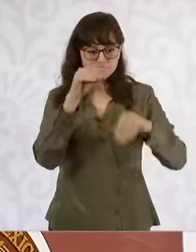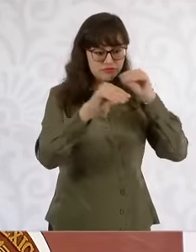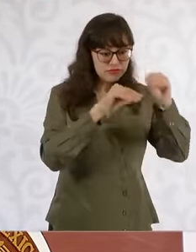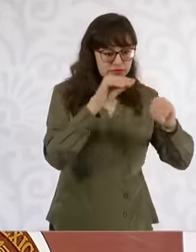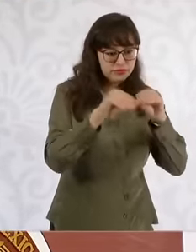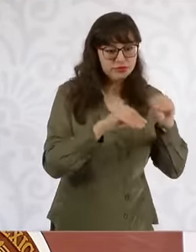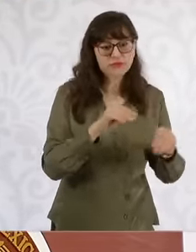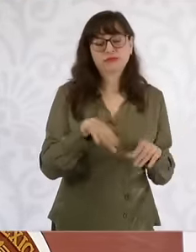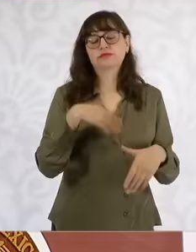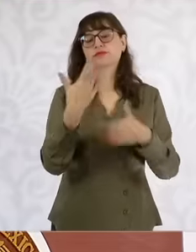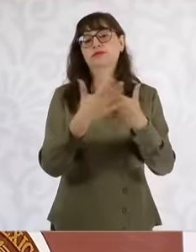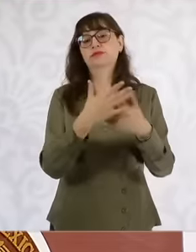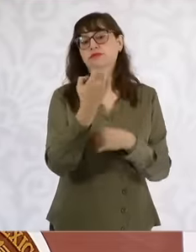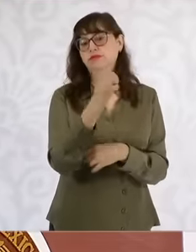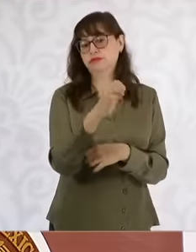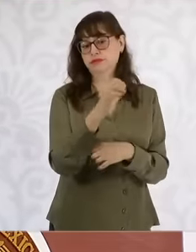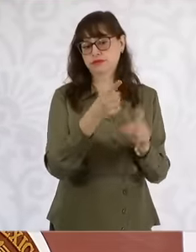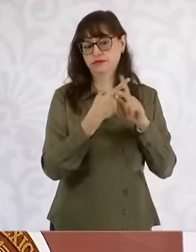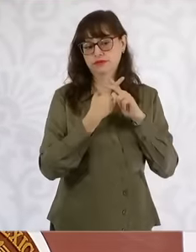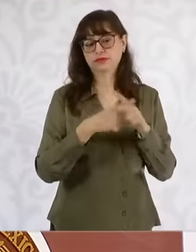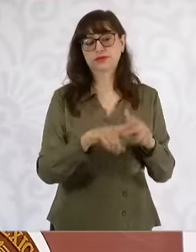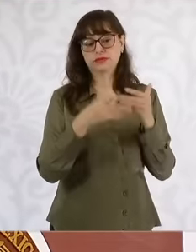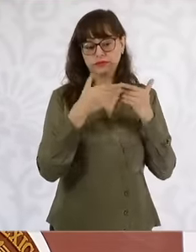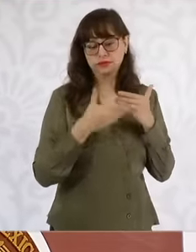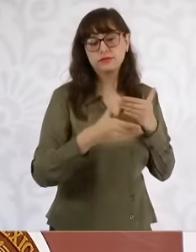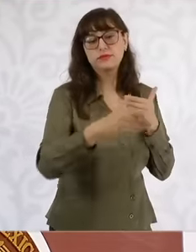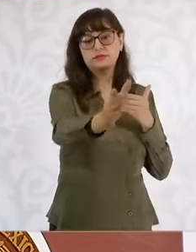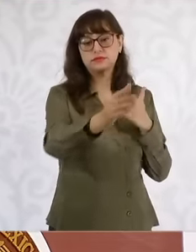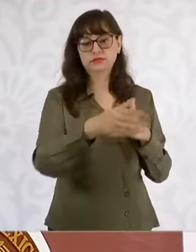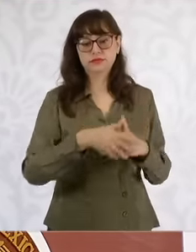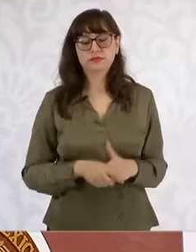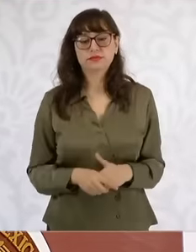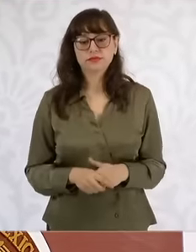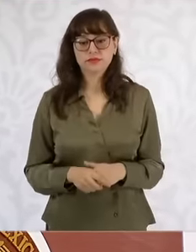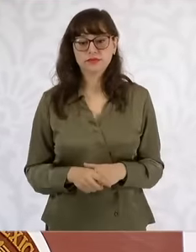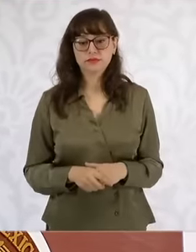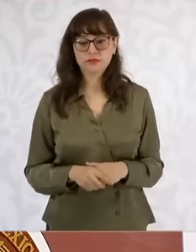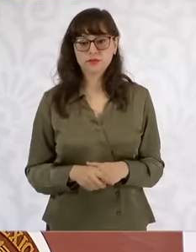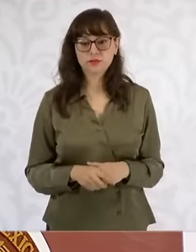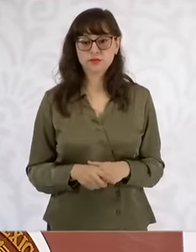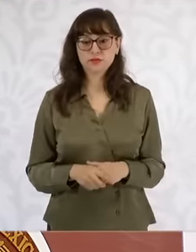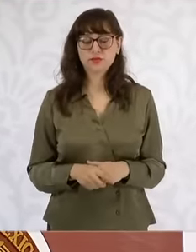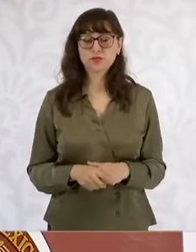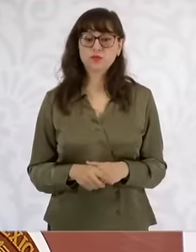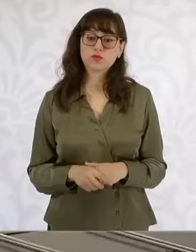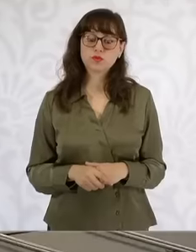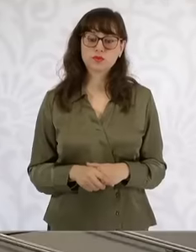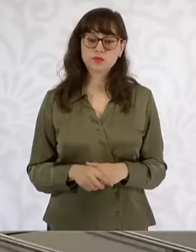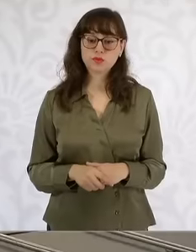de los elementos que queremos que vaya tomando fuerza en estas reuniones.